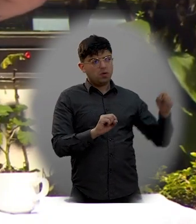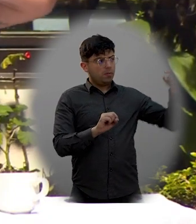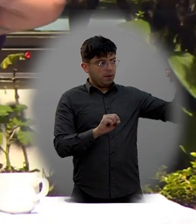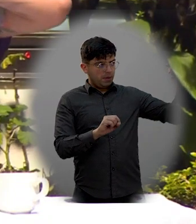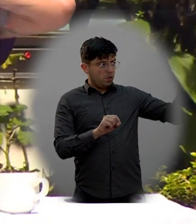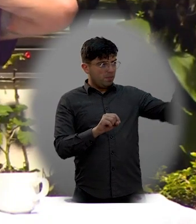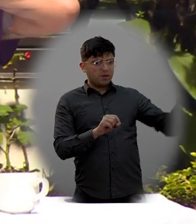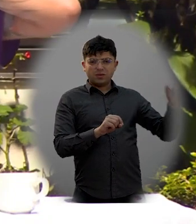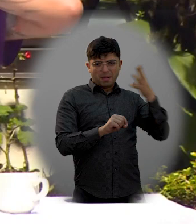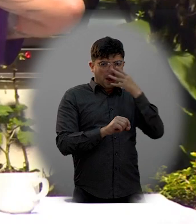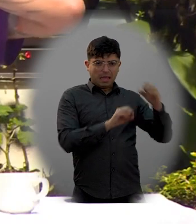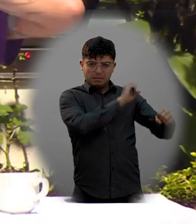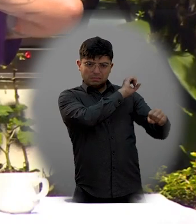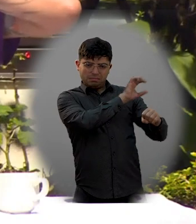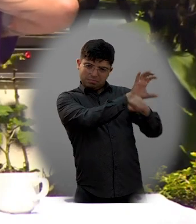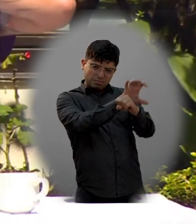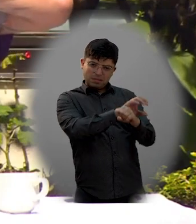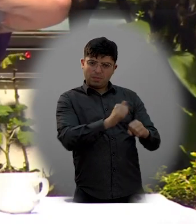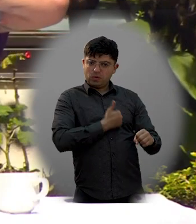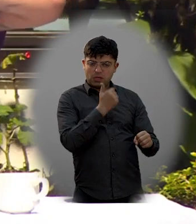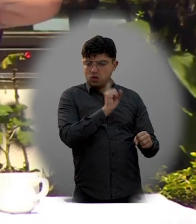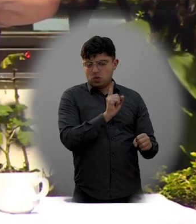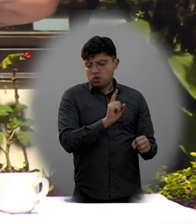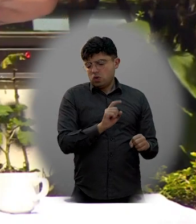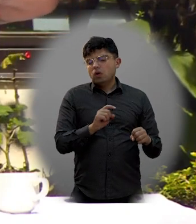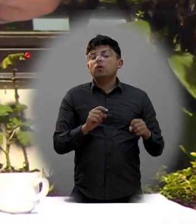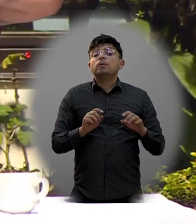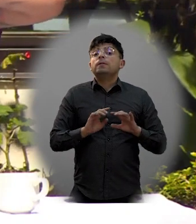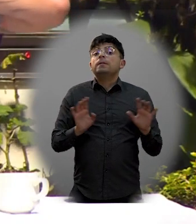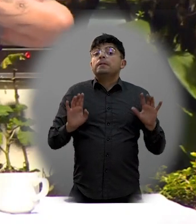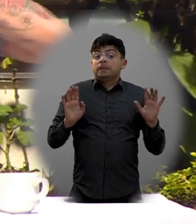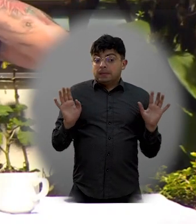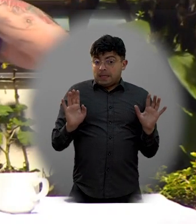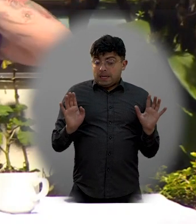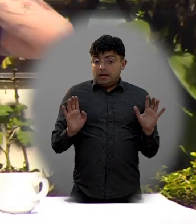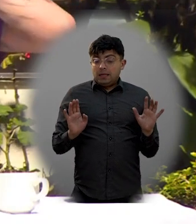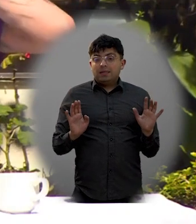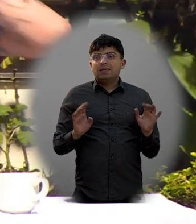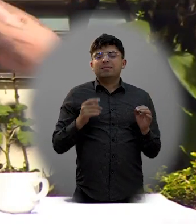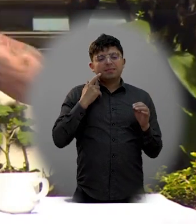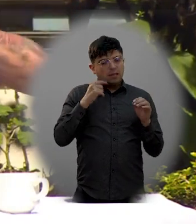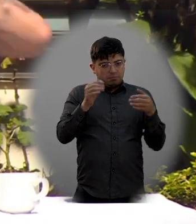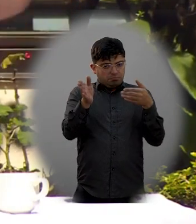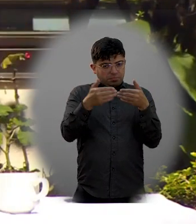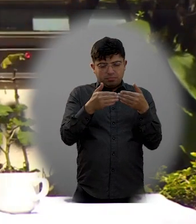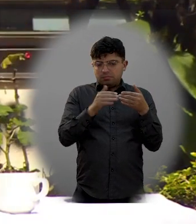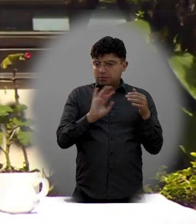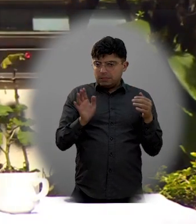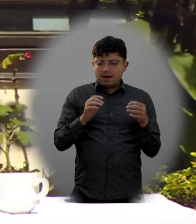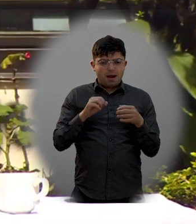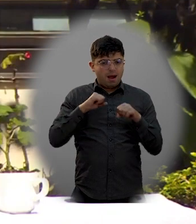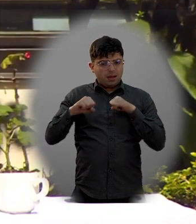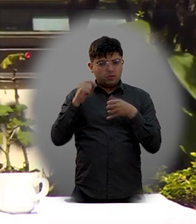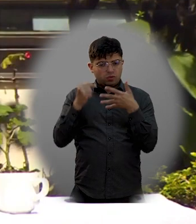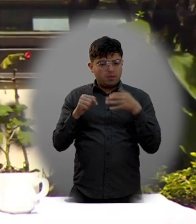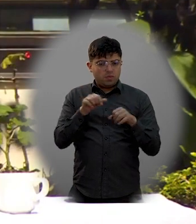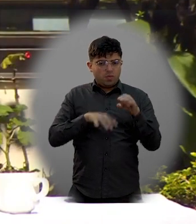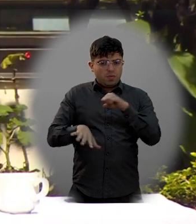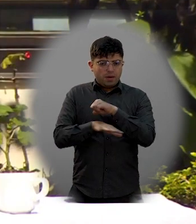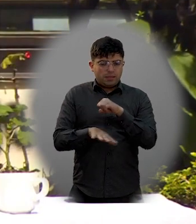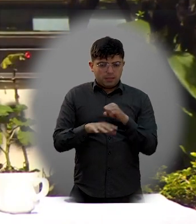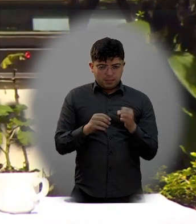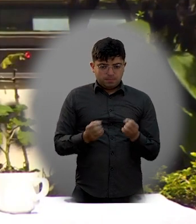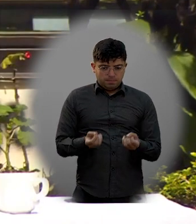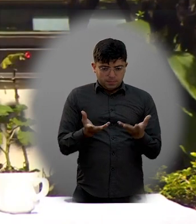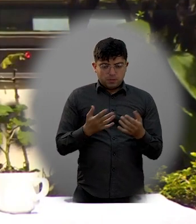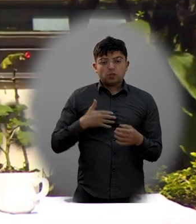primero al agresor. Y ya para cerrar, yo creo que hay unas acciones muy, muy, muy, muy básicas que tenemos que tener, y lo pongo